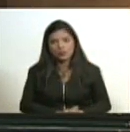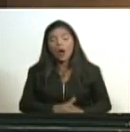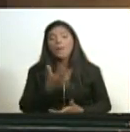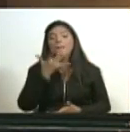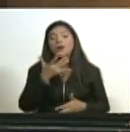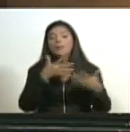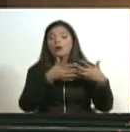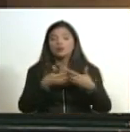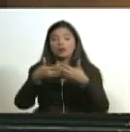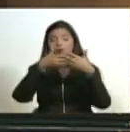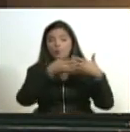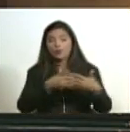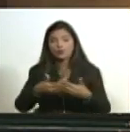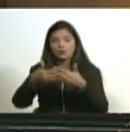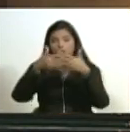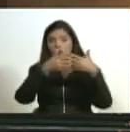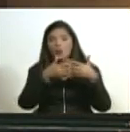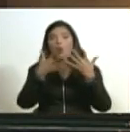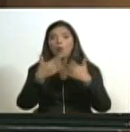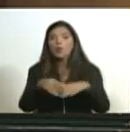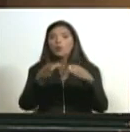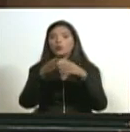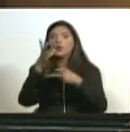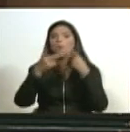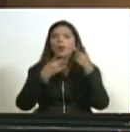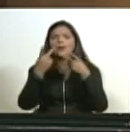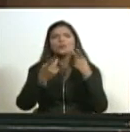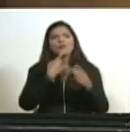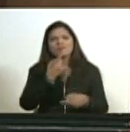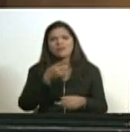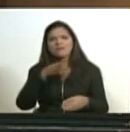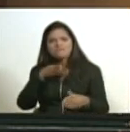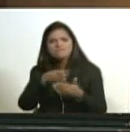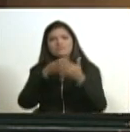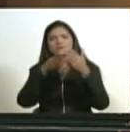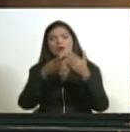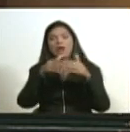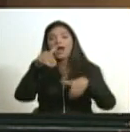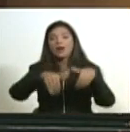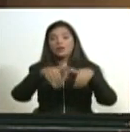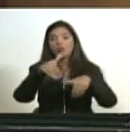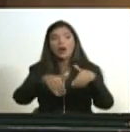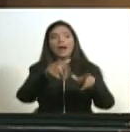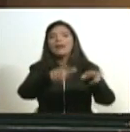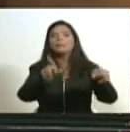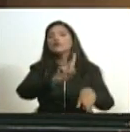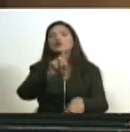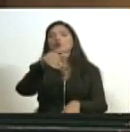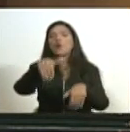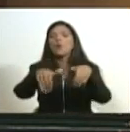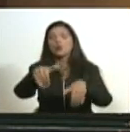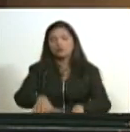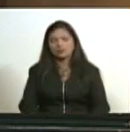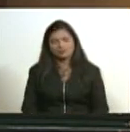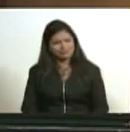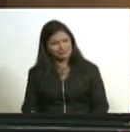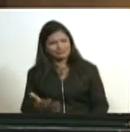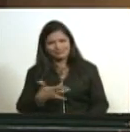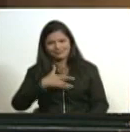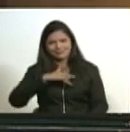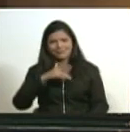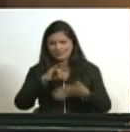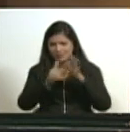Unidos, Ernesto, un grupo político dijera que va a atacar a los centros electorales para que la gente no vote, ¿eso es democrático?